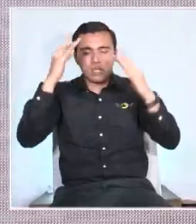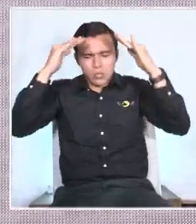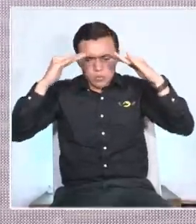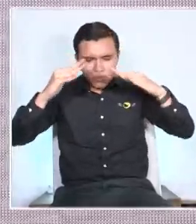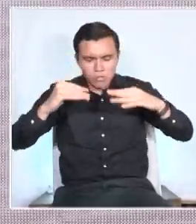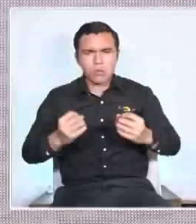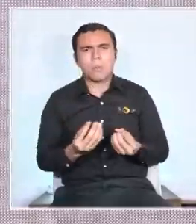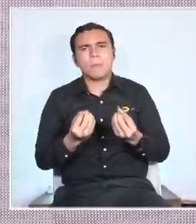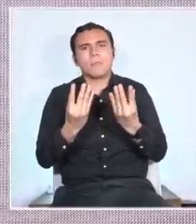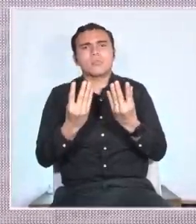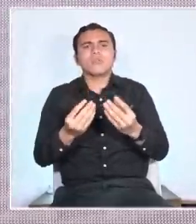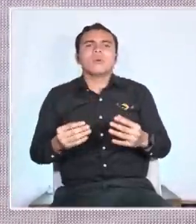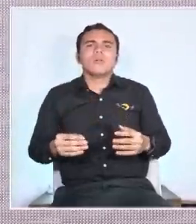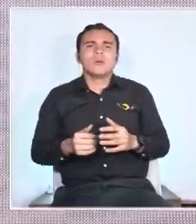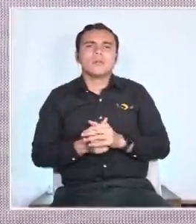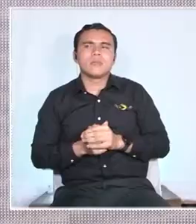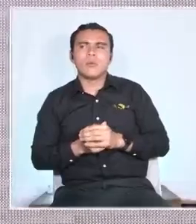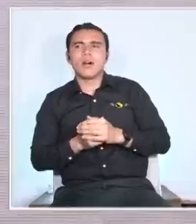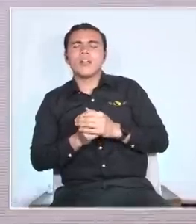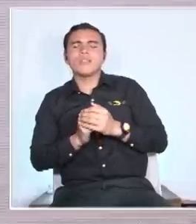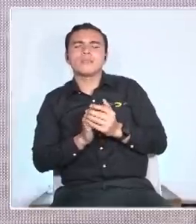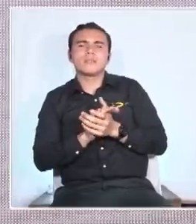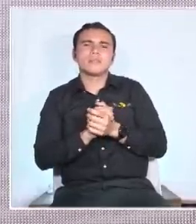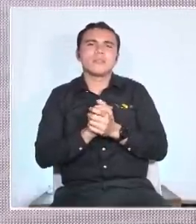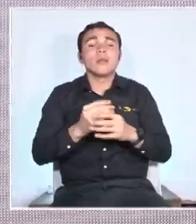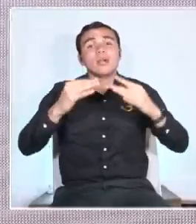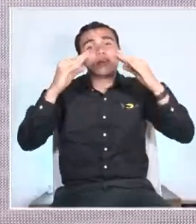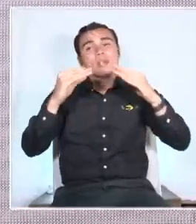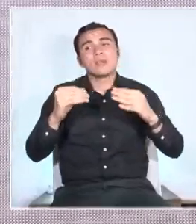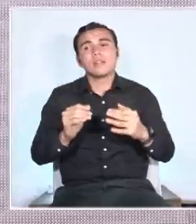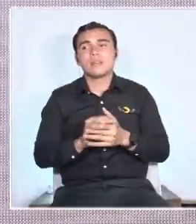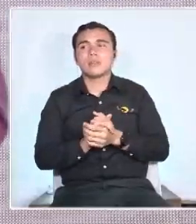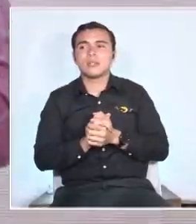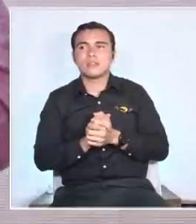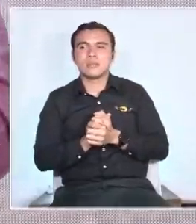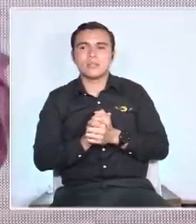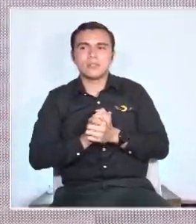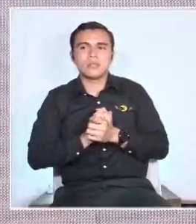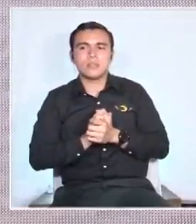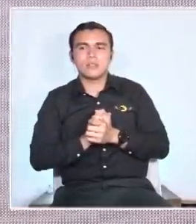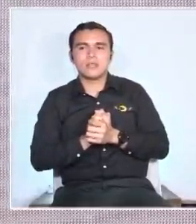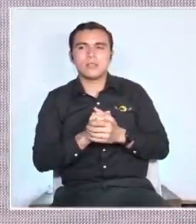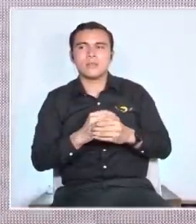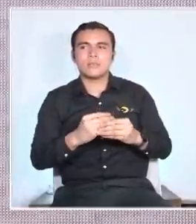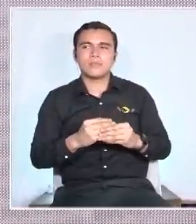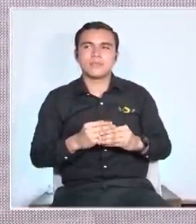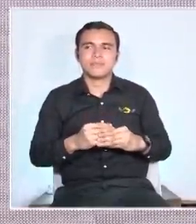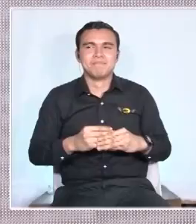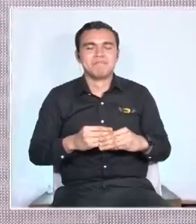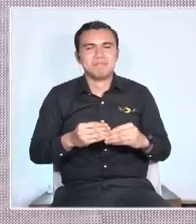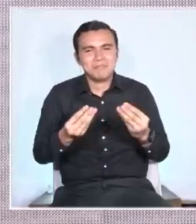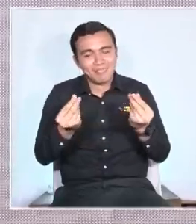humedad, porque todo está mojado, las ramas secas están mojadas. Pero entonces, ¿por qué dice la